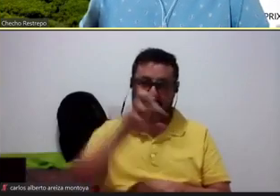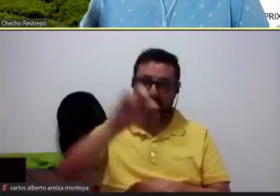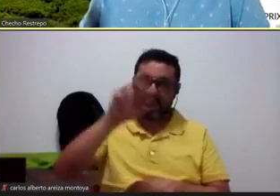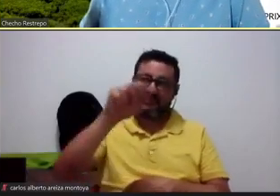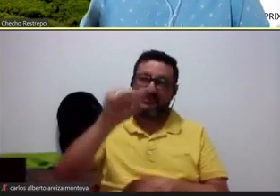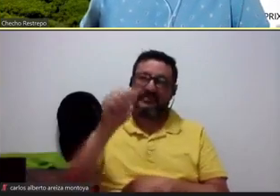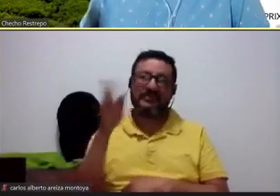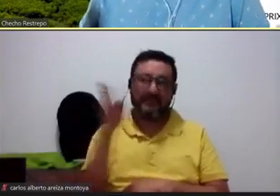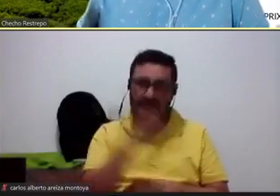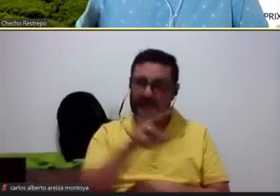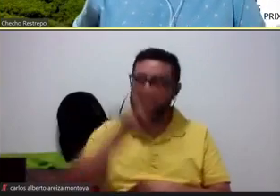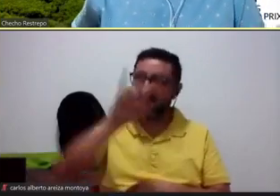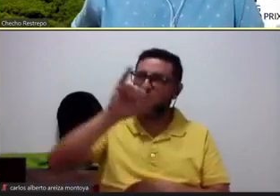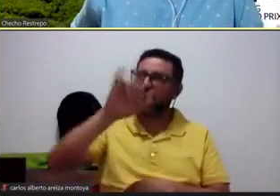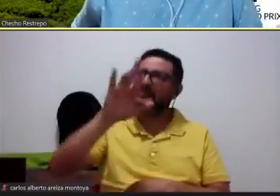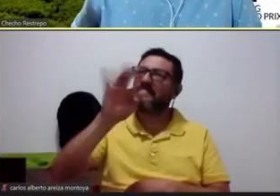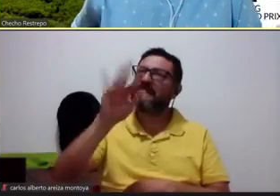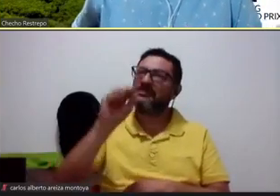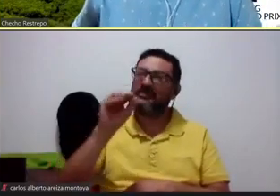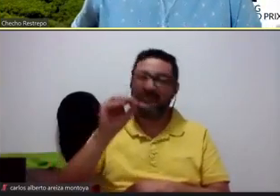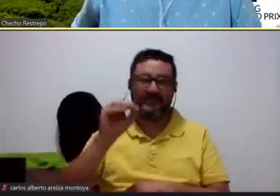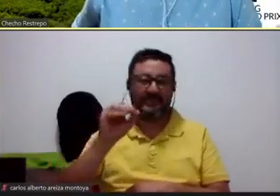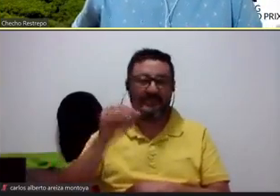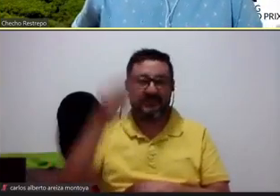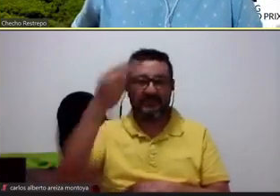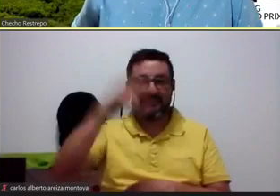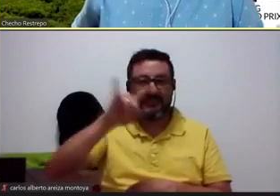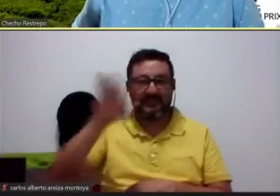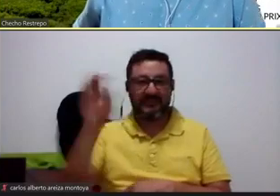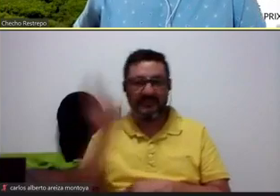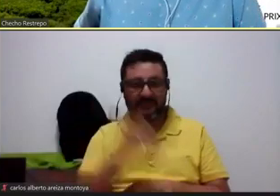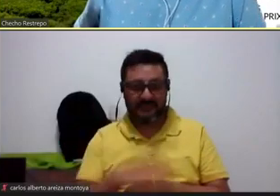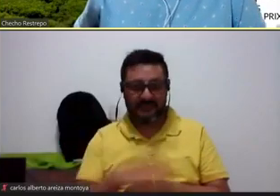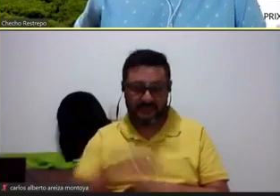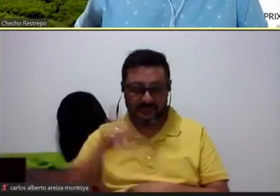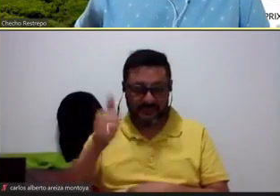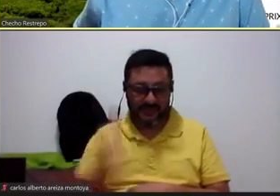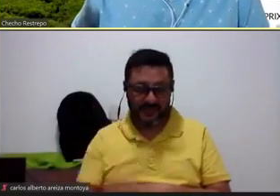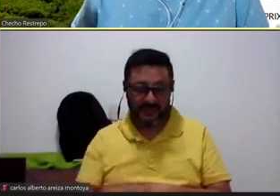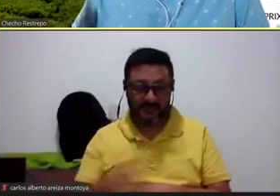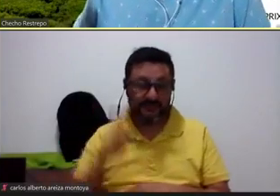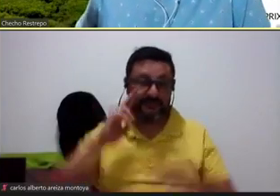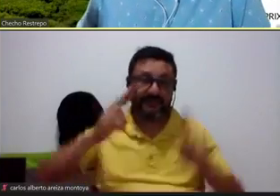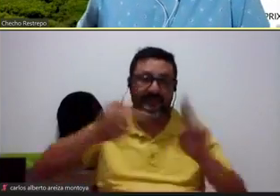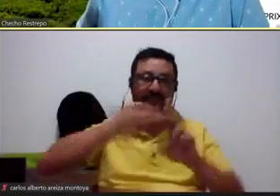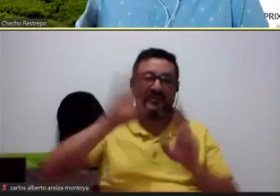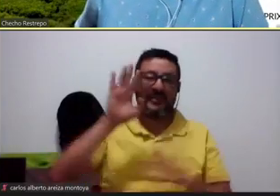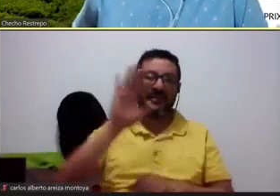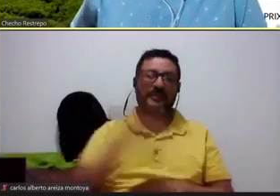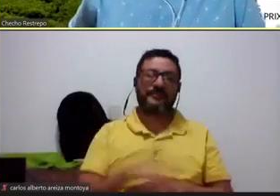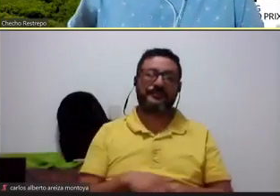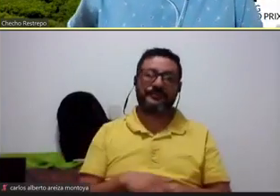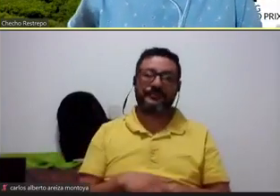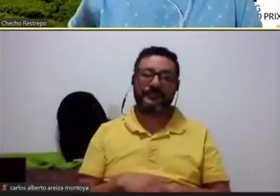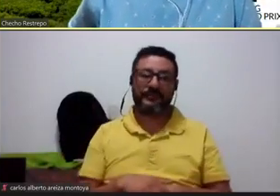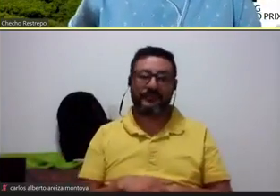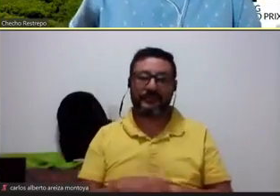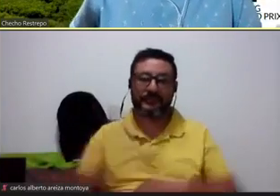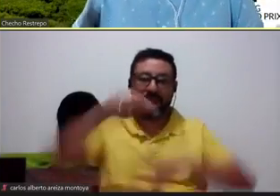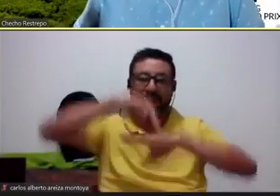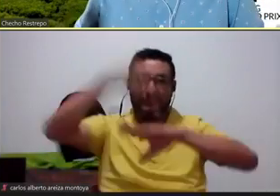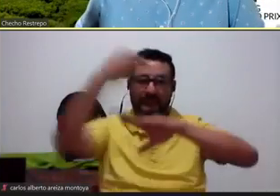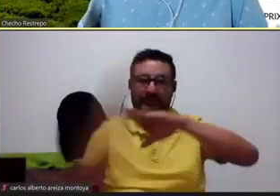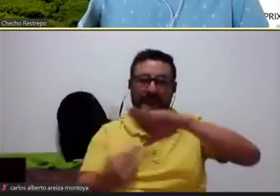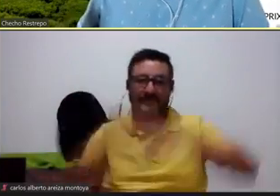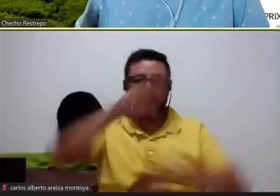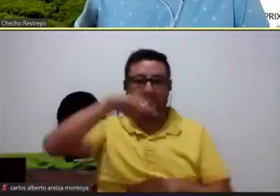que también hace parte de ese club y que son otros dos de los referentes que tienen los clavados de Antioquia y